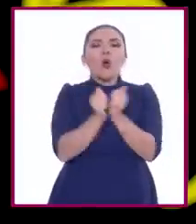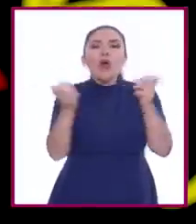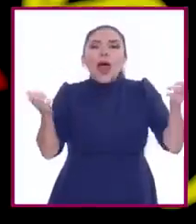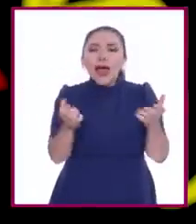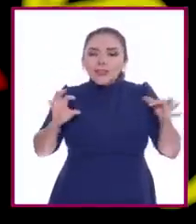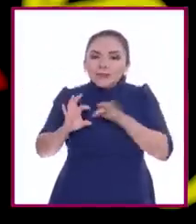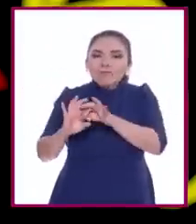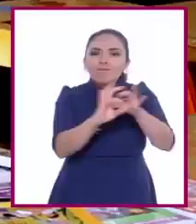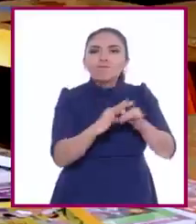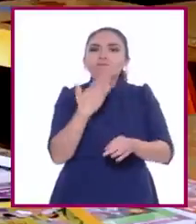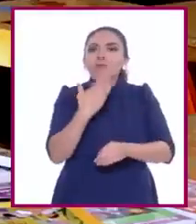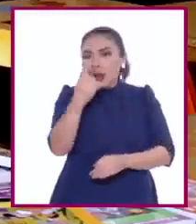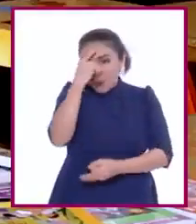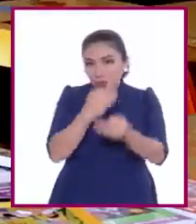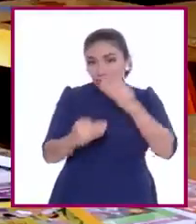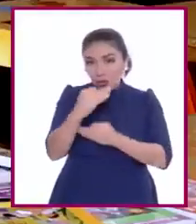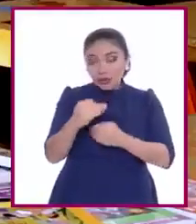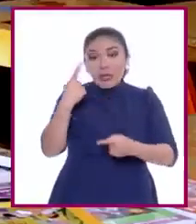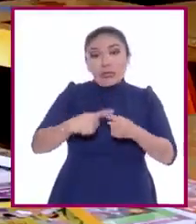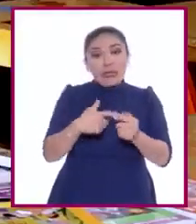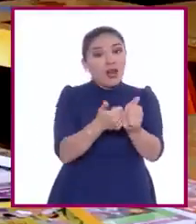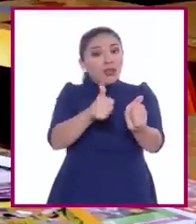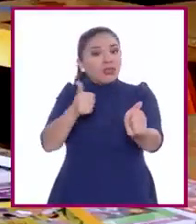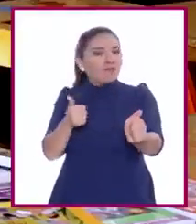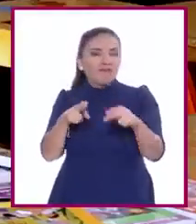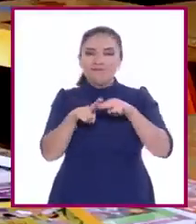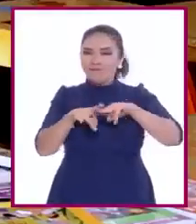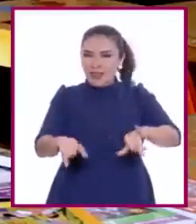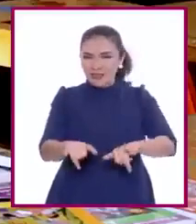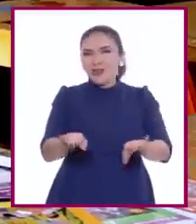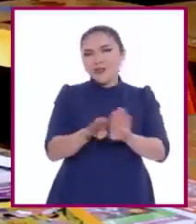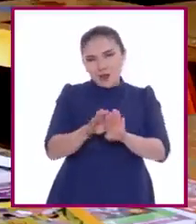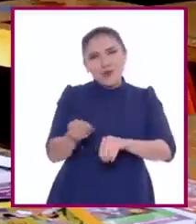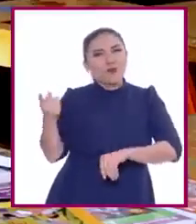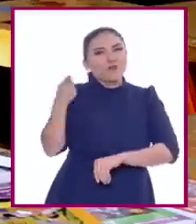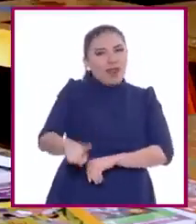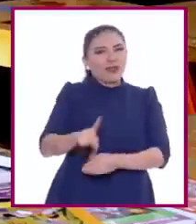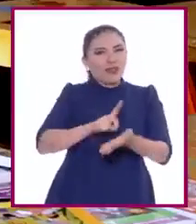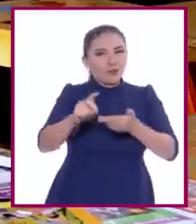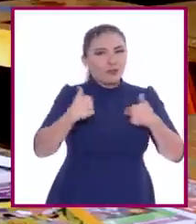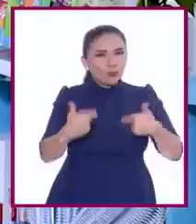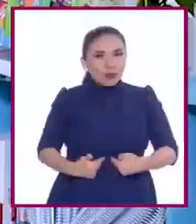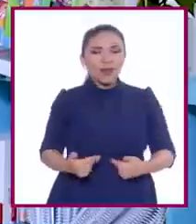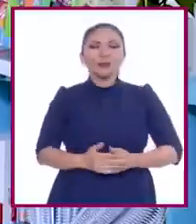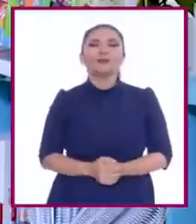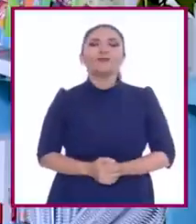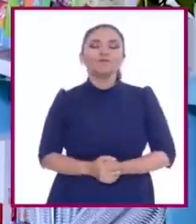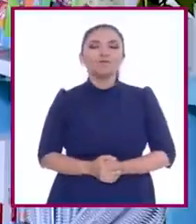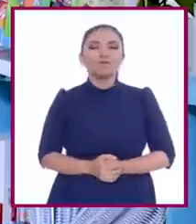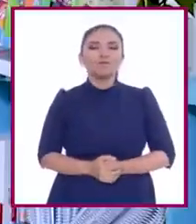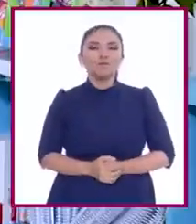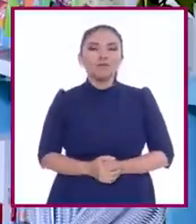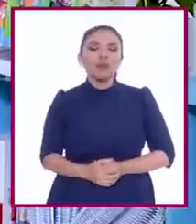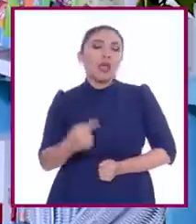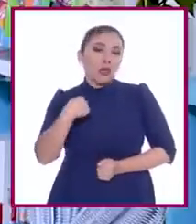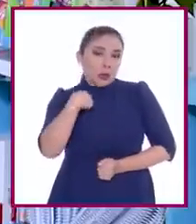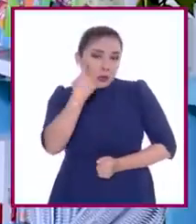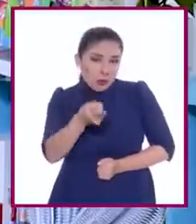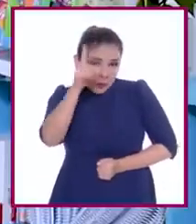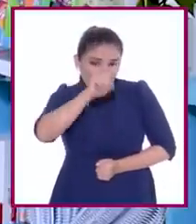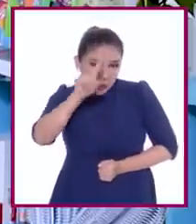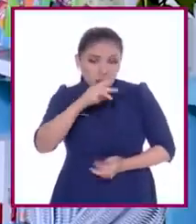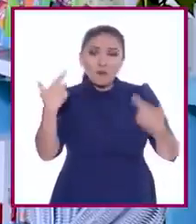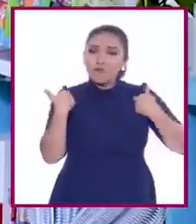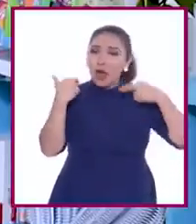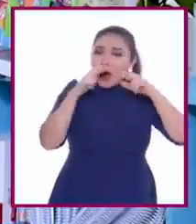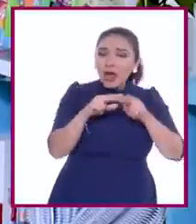construcción de un bien común y que nadie se quede atrás, como dicen los preceptos en derechos humanos. Yo recomendaría a